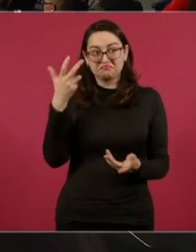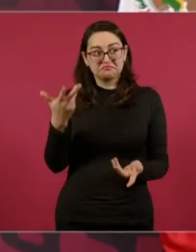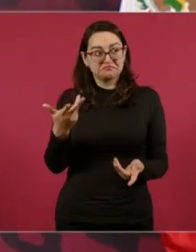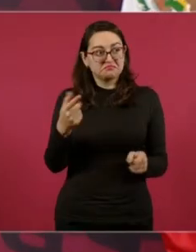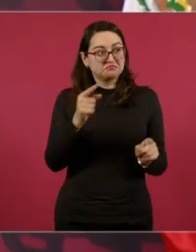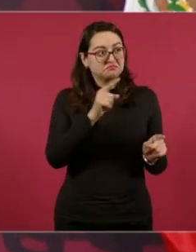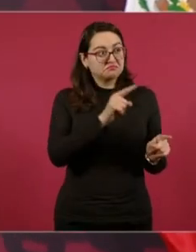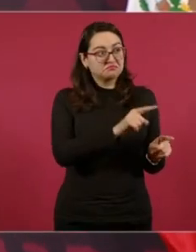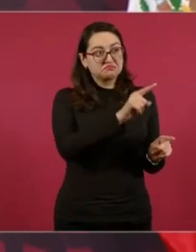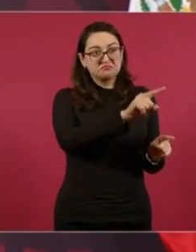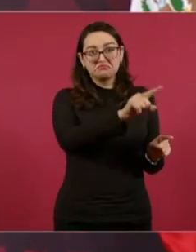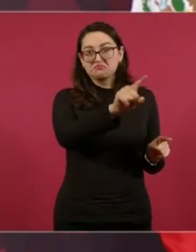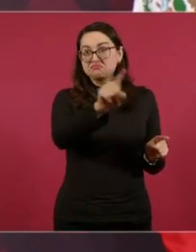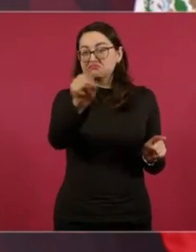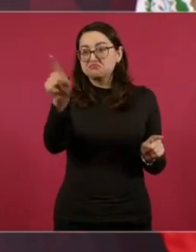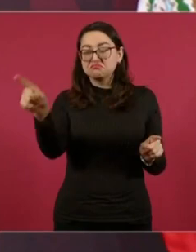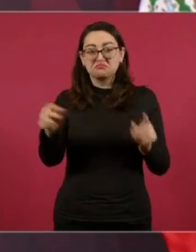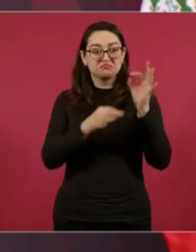Lo de